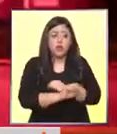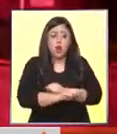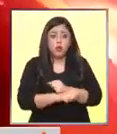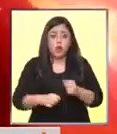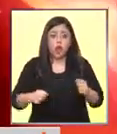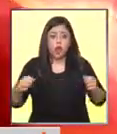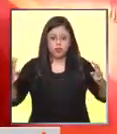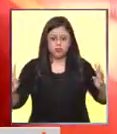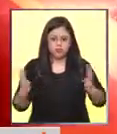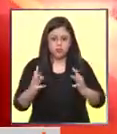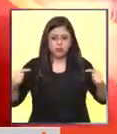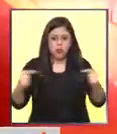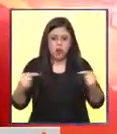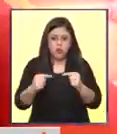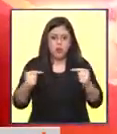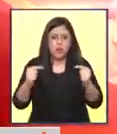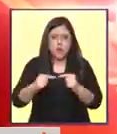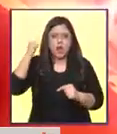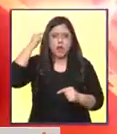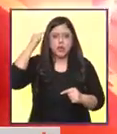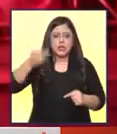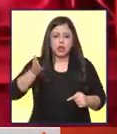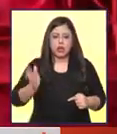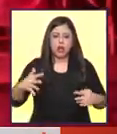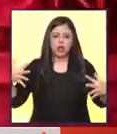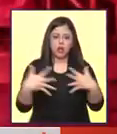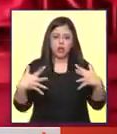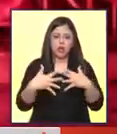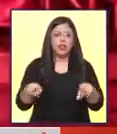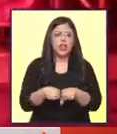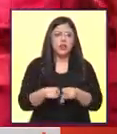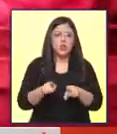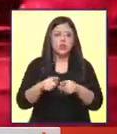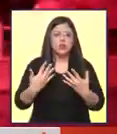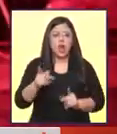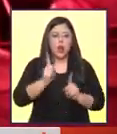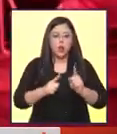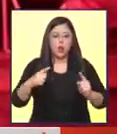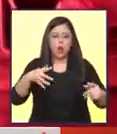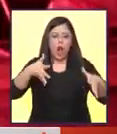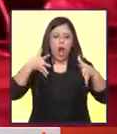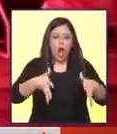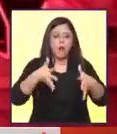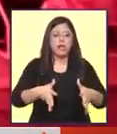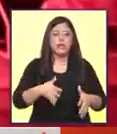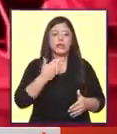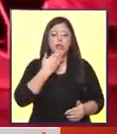delincuentes, que creen que viven permanentemente en guerra, que se llenan la boca con amenazas incluso de muerte.